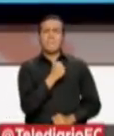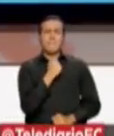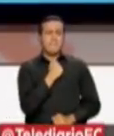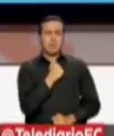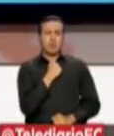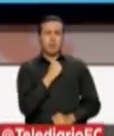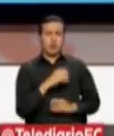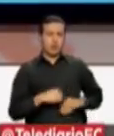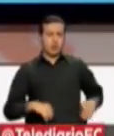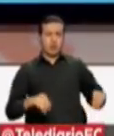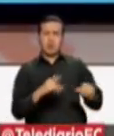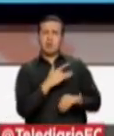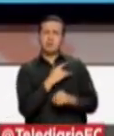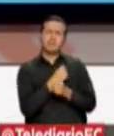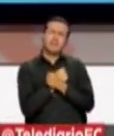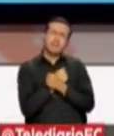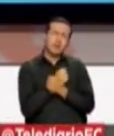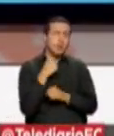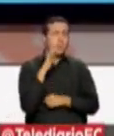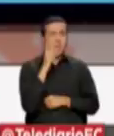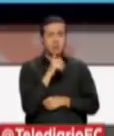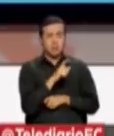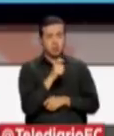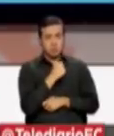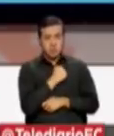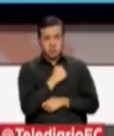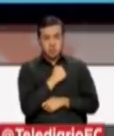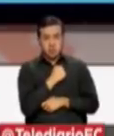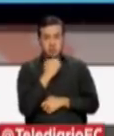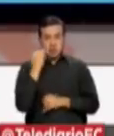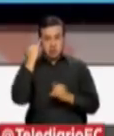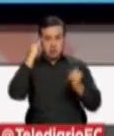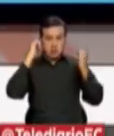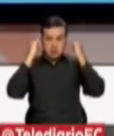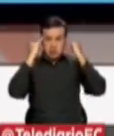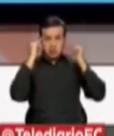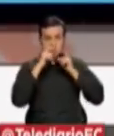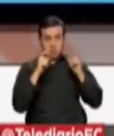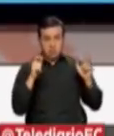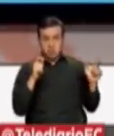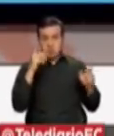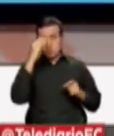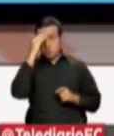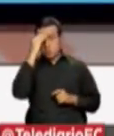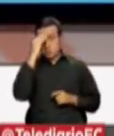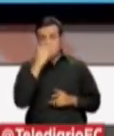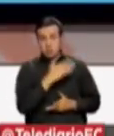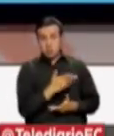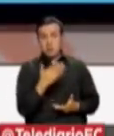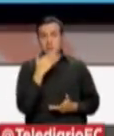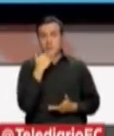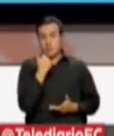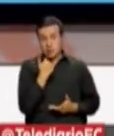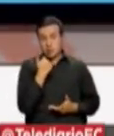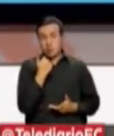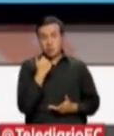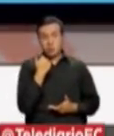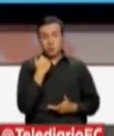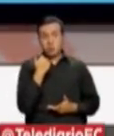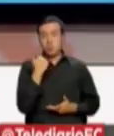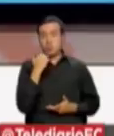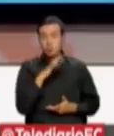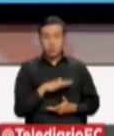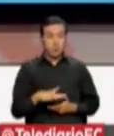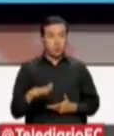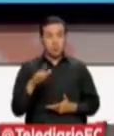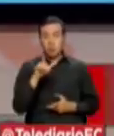tierra incluso se han dado a muchas iniciativas que por ejemplo una educación es mejor si hay alguien preparado en el